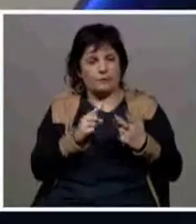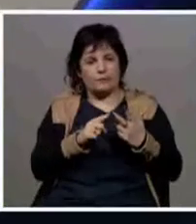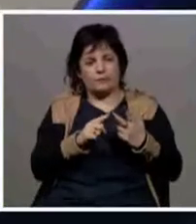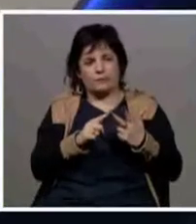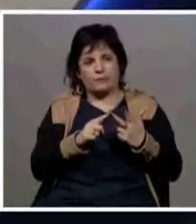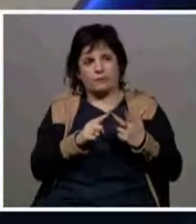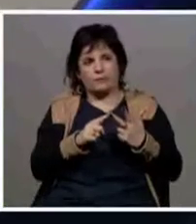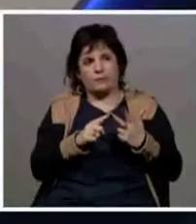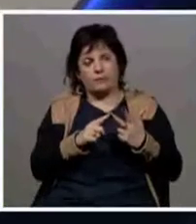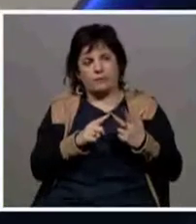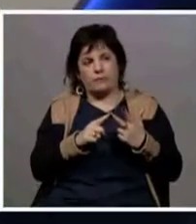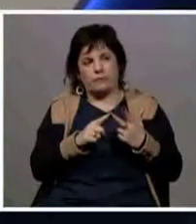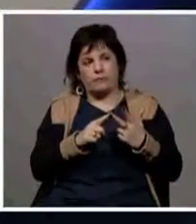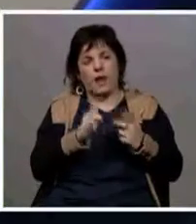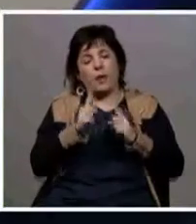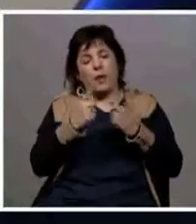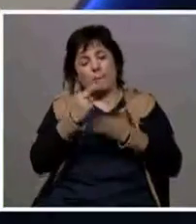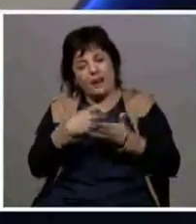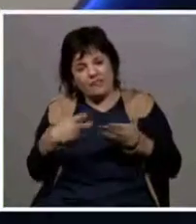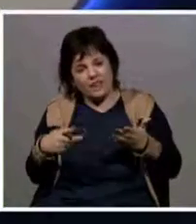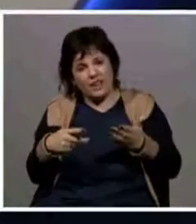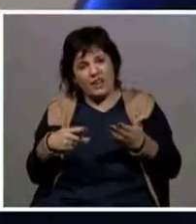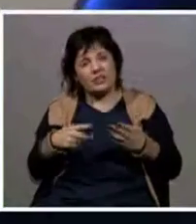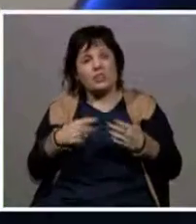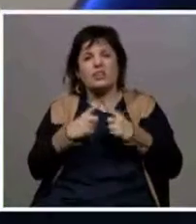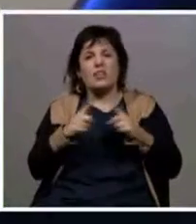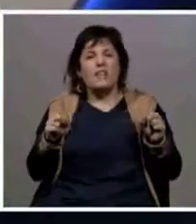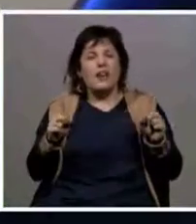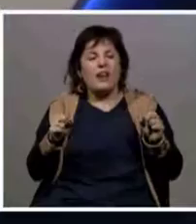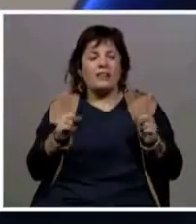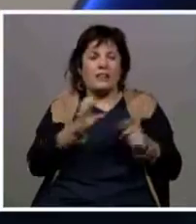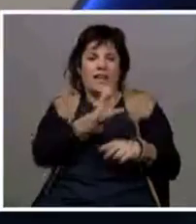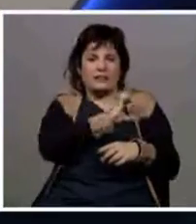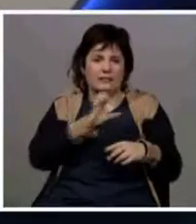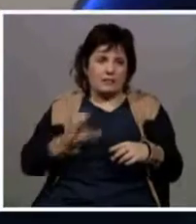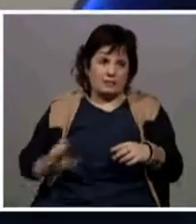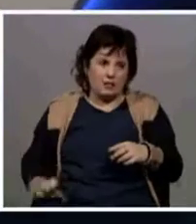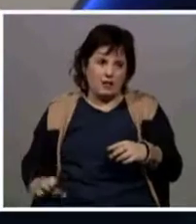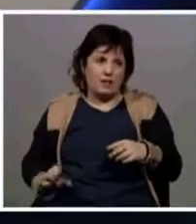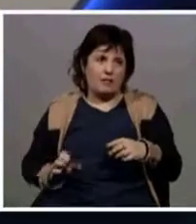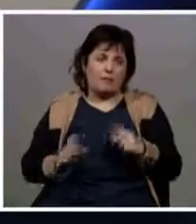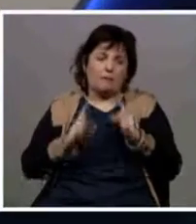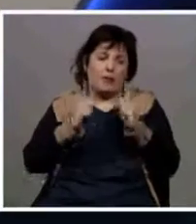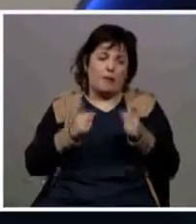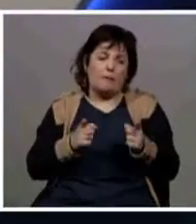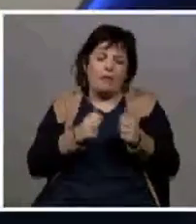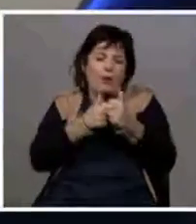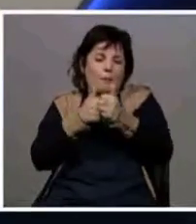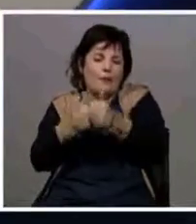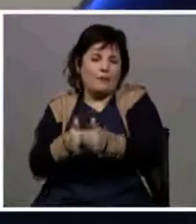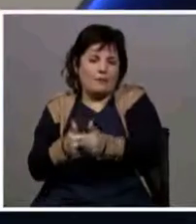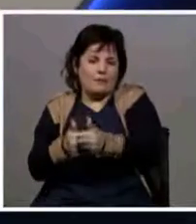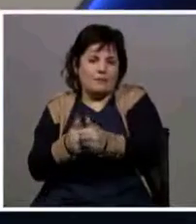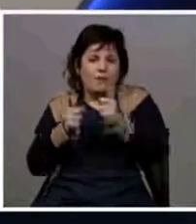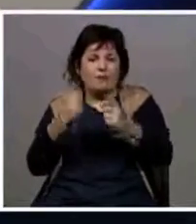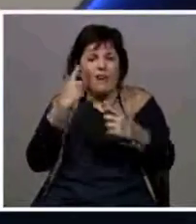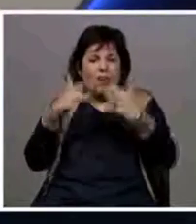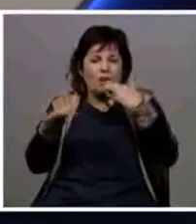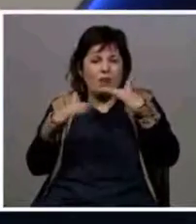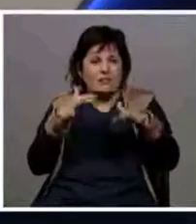una serie de estrategias que hay que desarrollar de distintos espacios del estado y los otros son estrategia de acompañamiento también es cierto estos